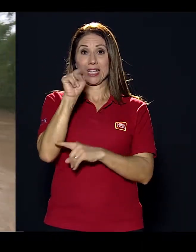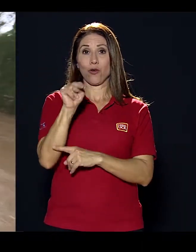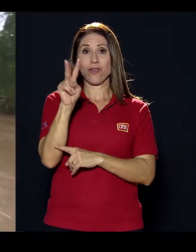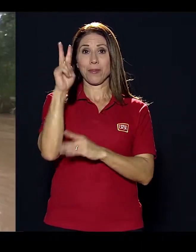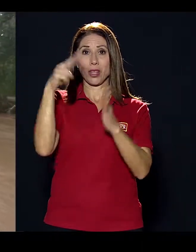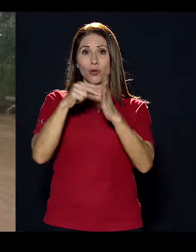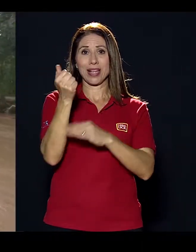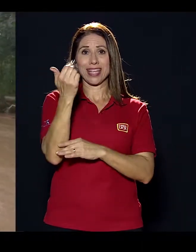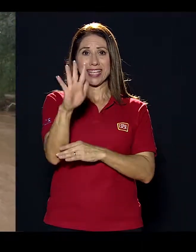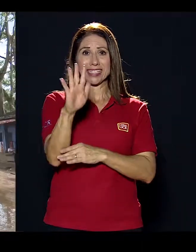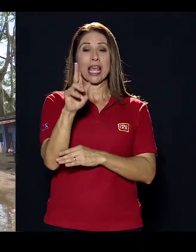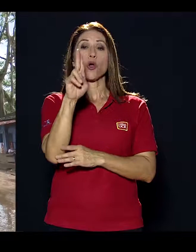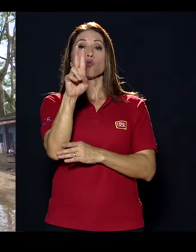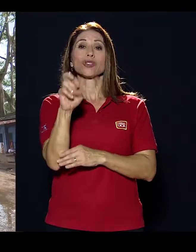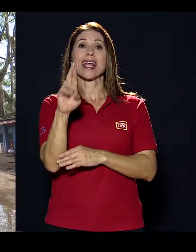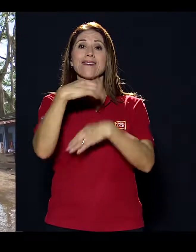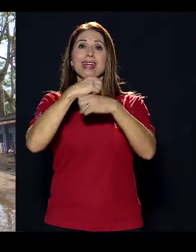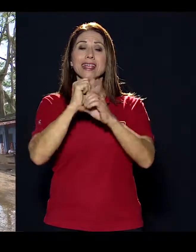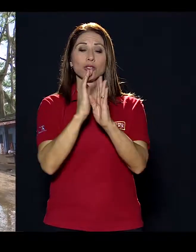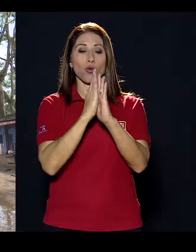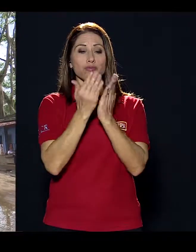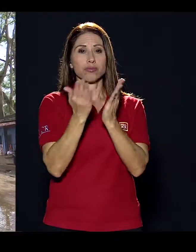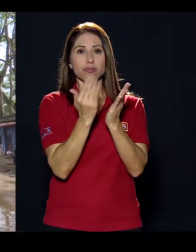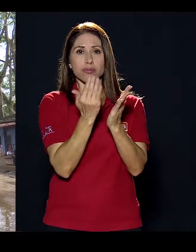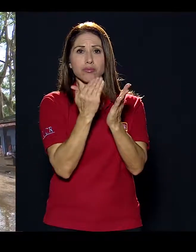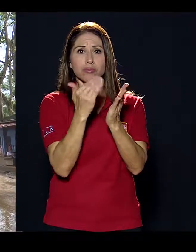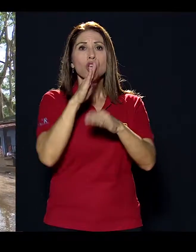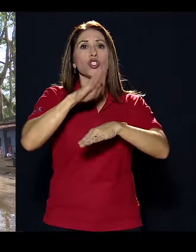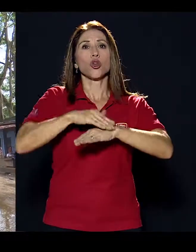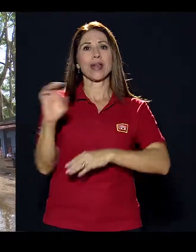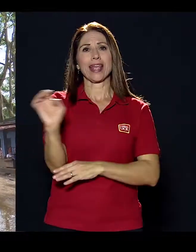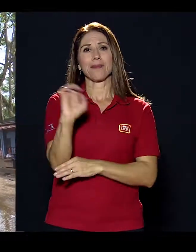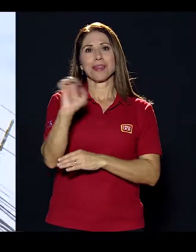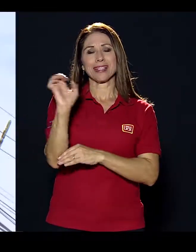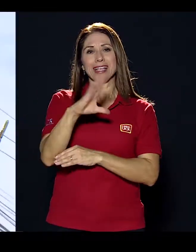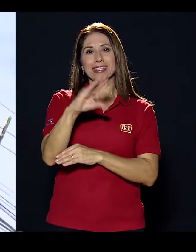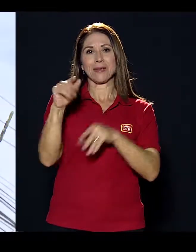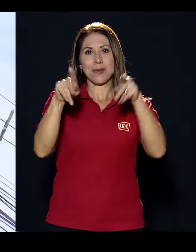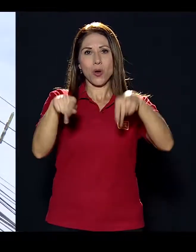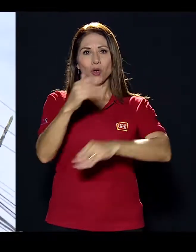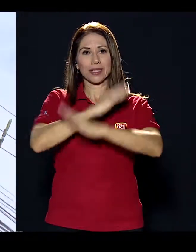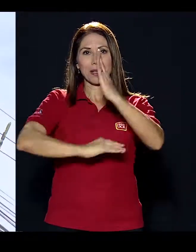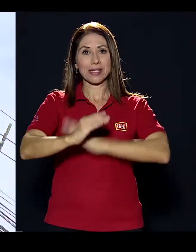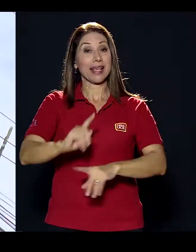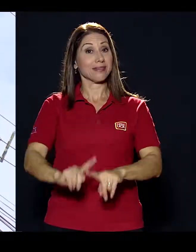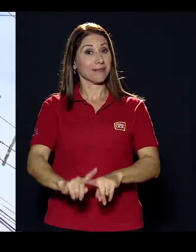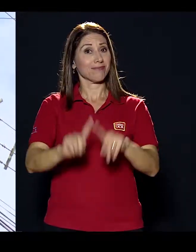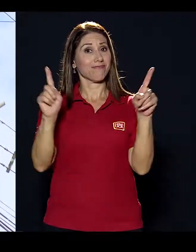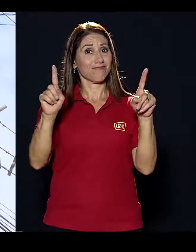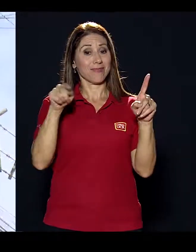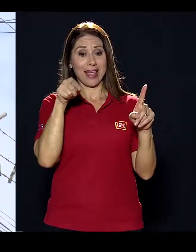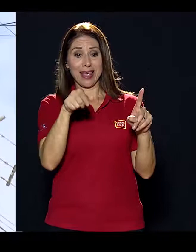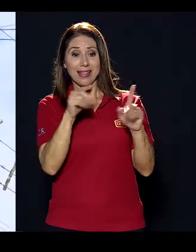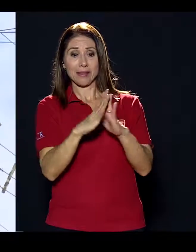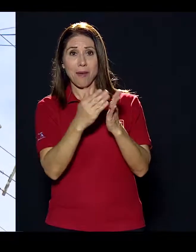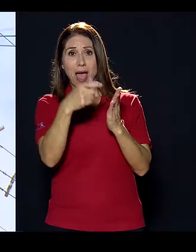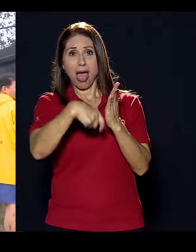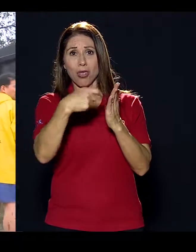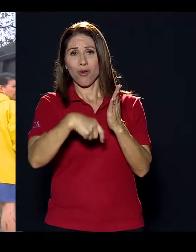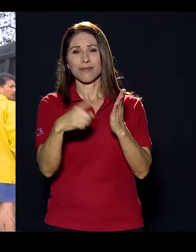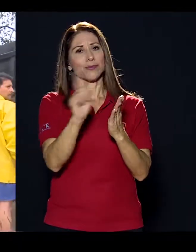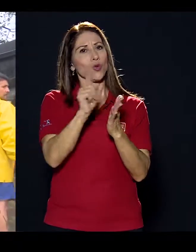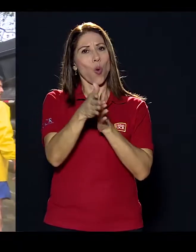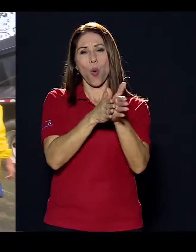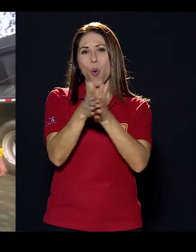del 2015, la UCR emitió un manual sobre emergencias y personas con discapacidad. Sin embargo, esta herramienta no